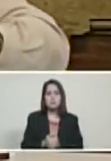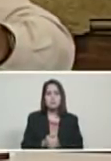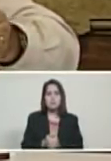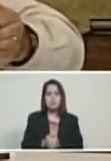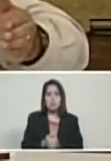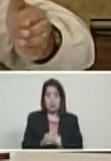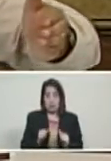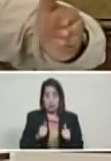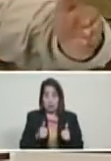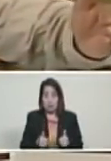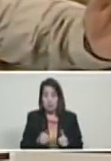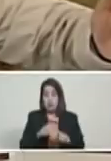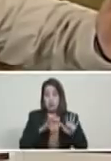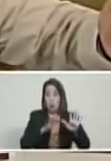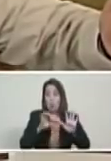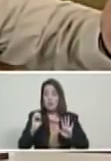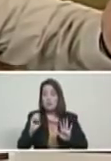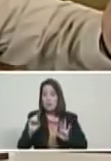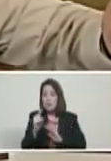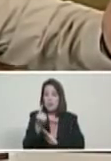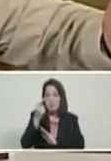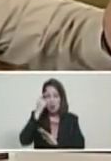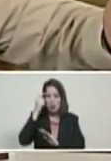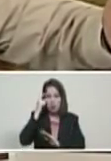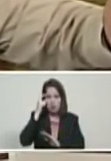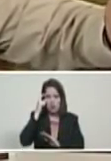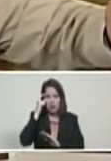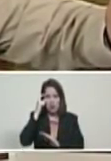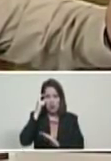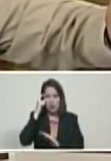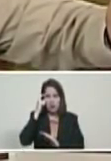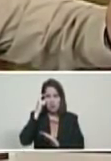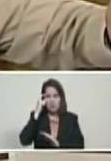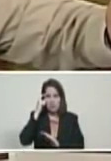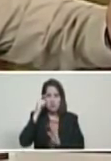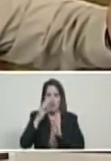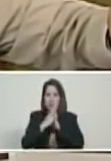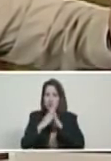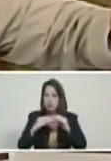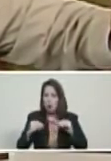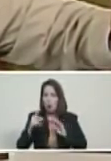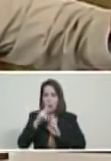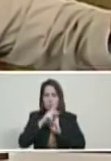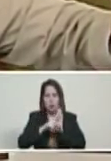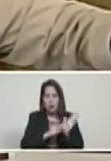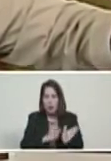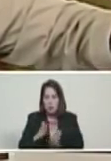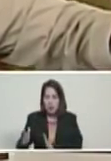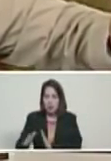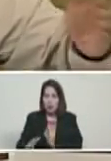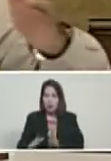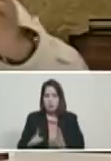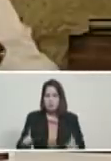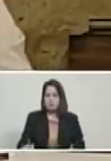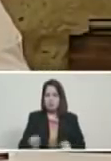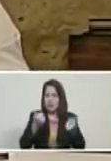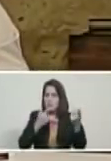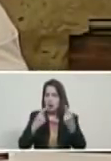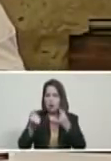Estamos en los 90 primeros días del programa de recuperación económica, crecimiento y